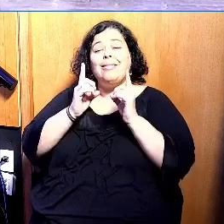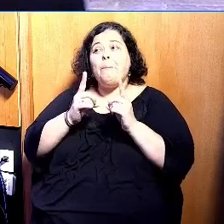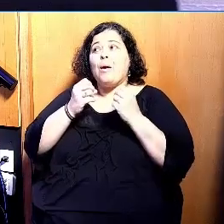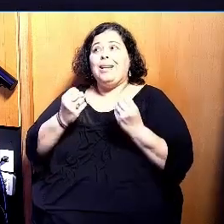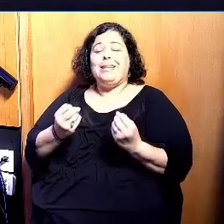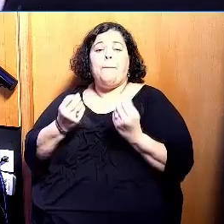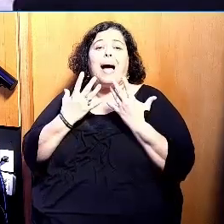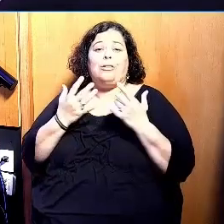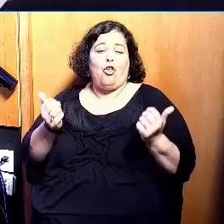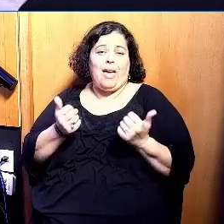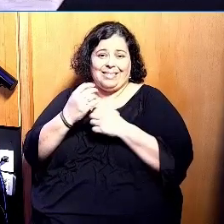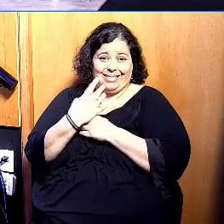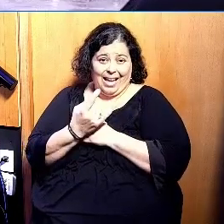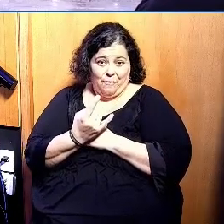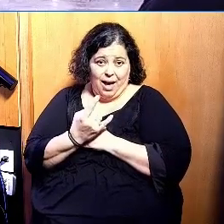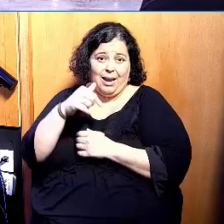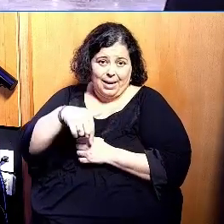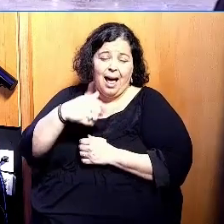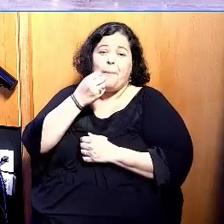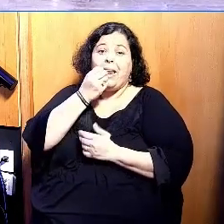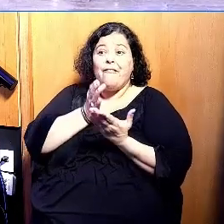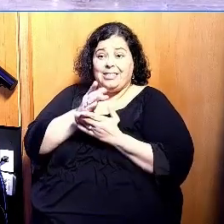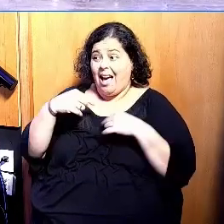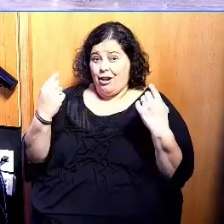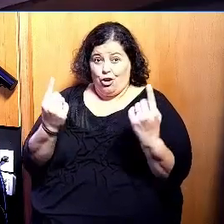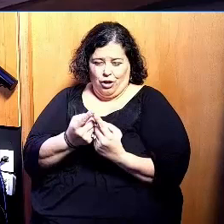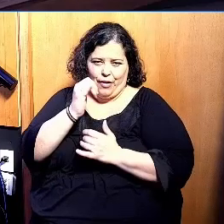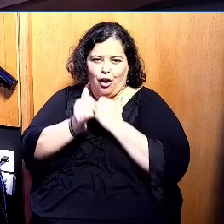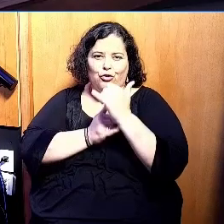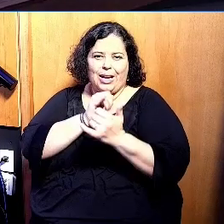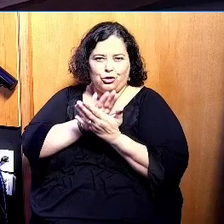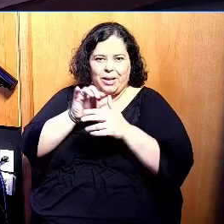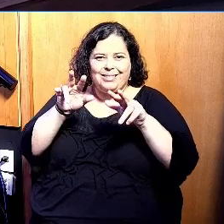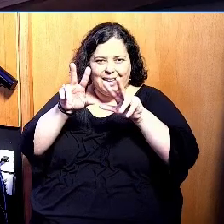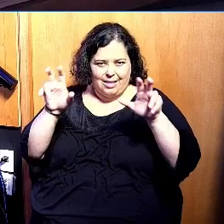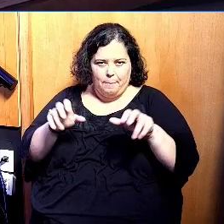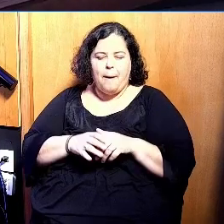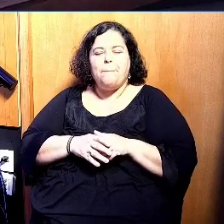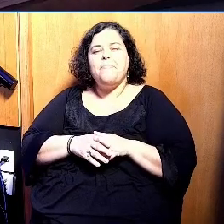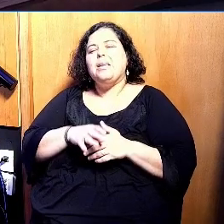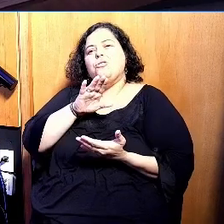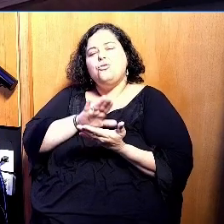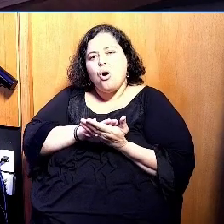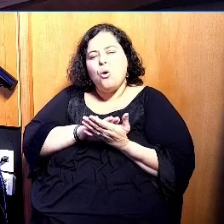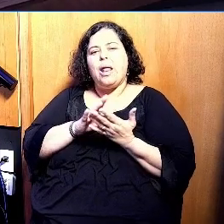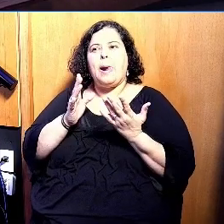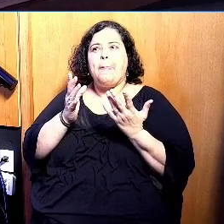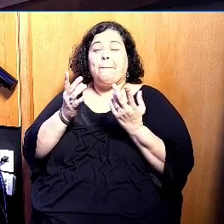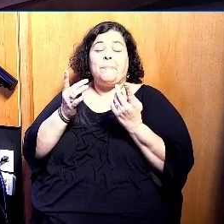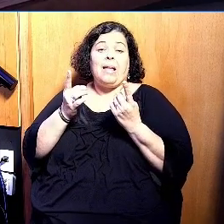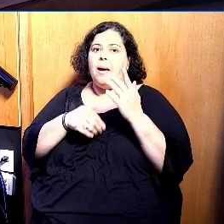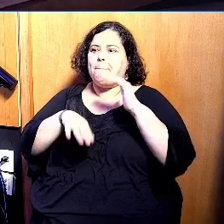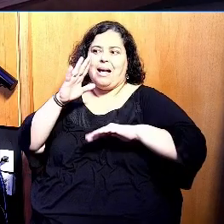tenido Ceibal en nuestros beneficiarios, contarles un poquito sobre eso. En cuanto a lo que tiene que ver con el cierre de la brecha